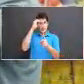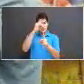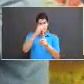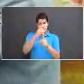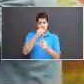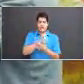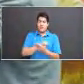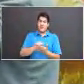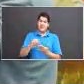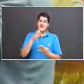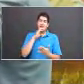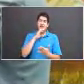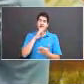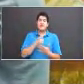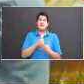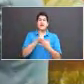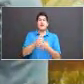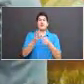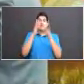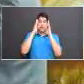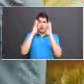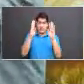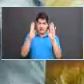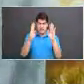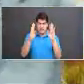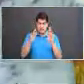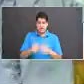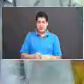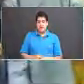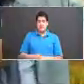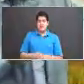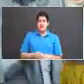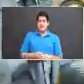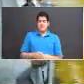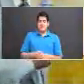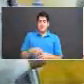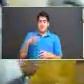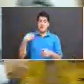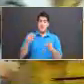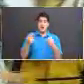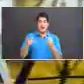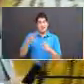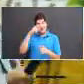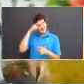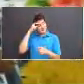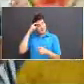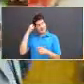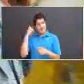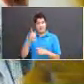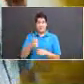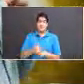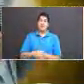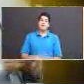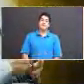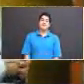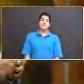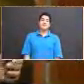a focalizarse, a concentrarse y a hacer todas sus tareas paralelas.